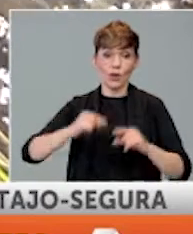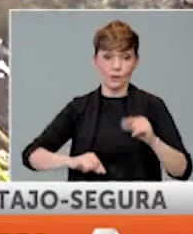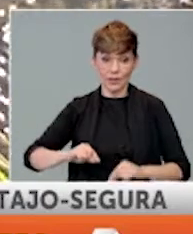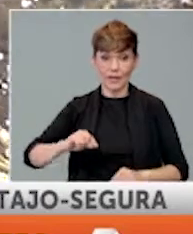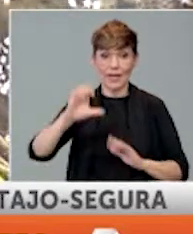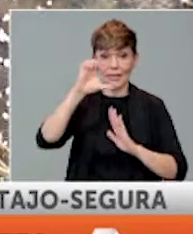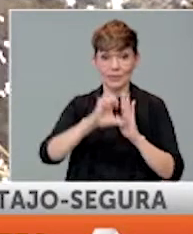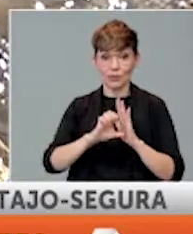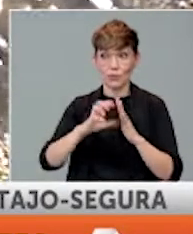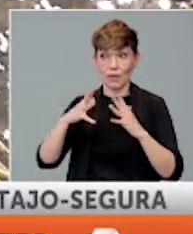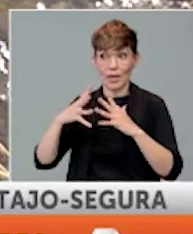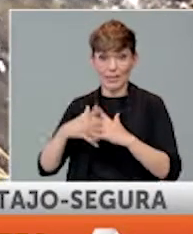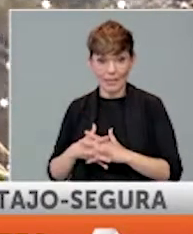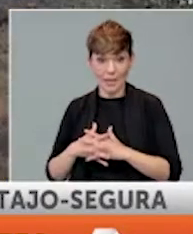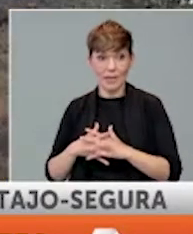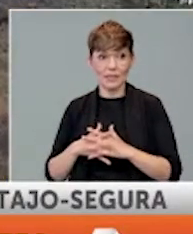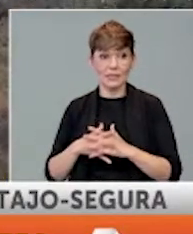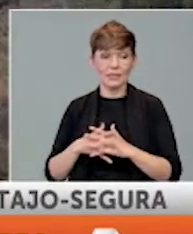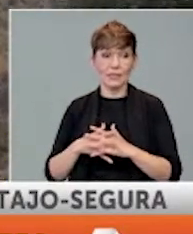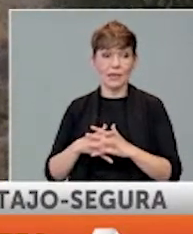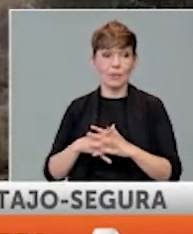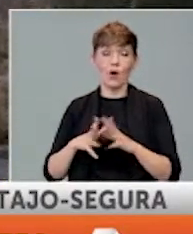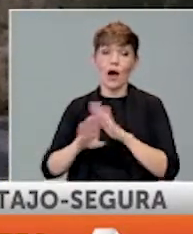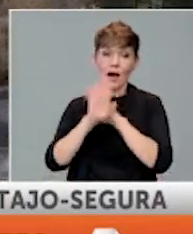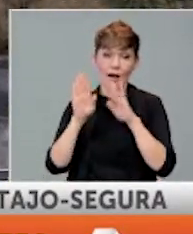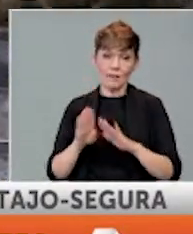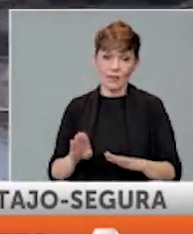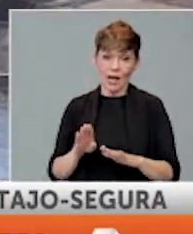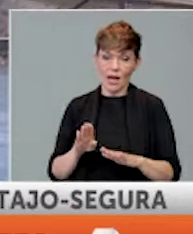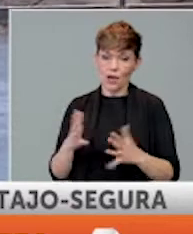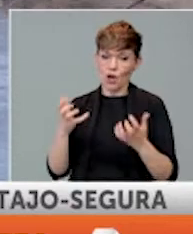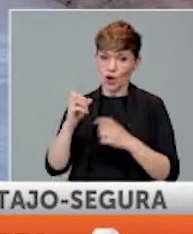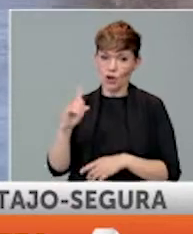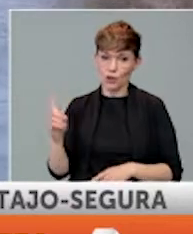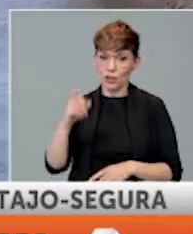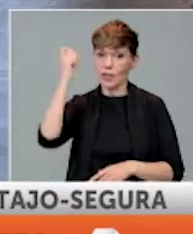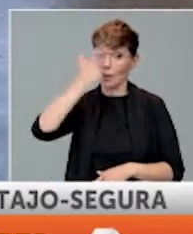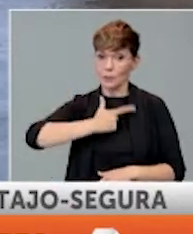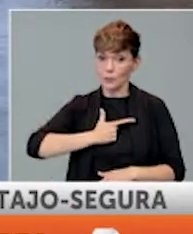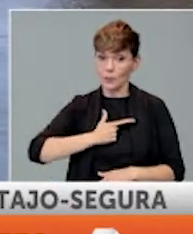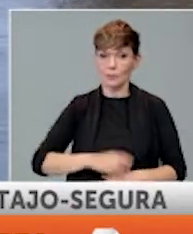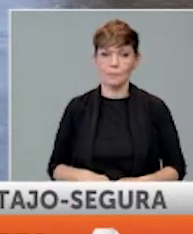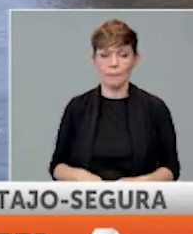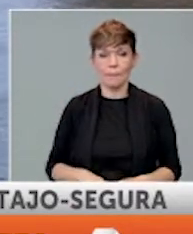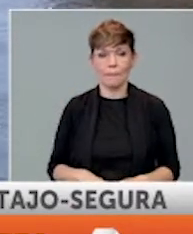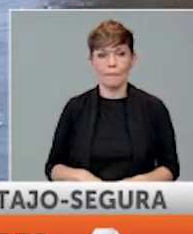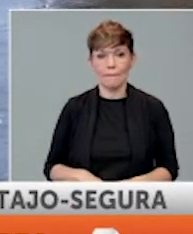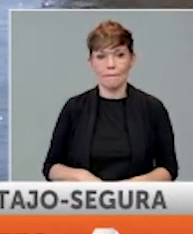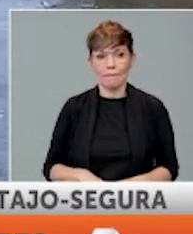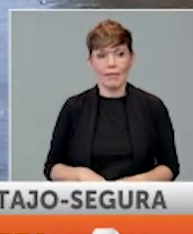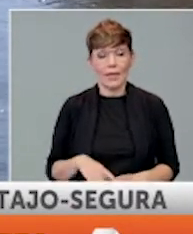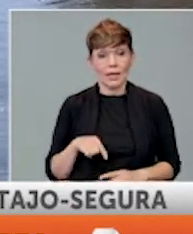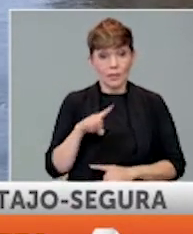de Castilla-La Mancha, que alegremente pretendía acabar con los intereses de otras legiones hermanas. Yo creo que esto es un